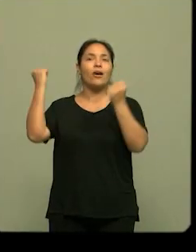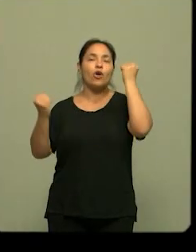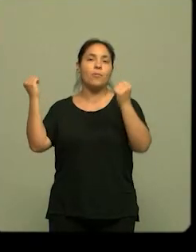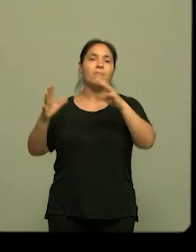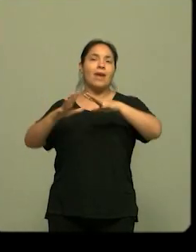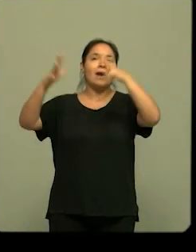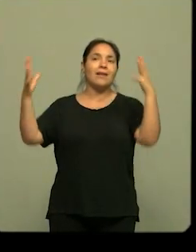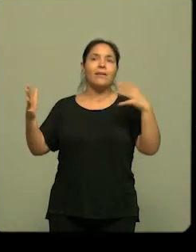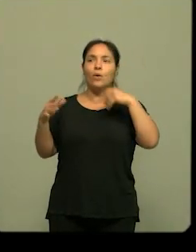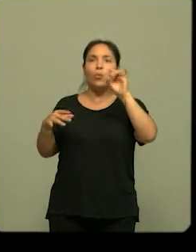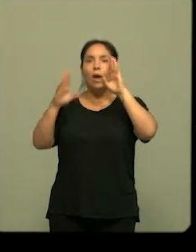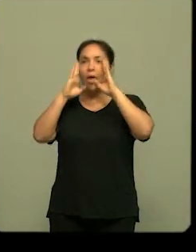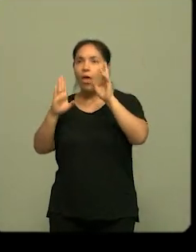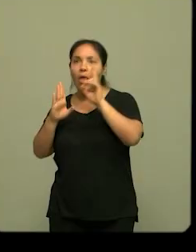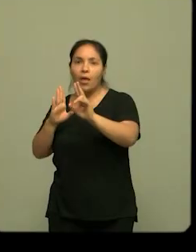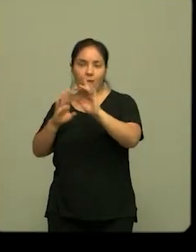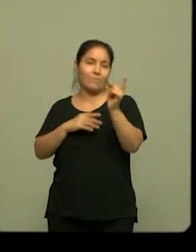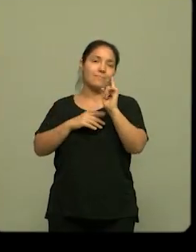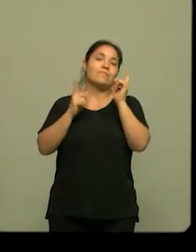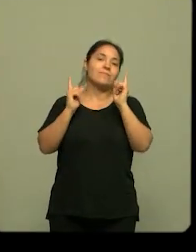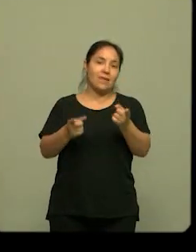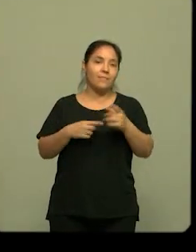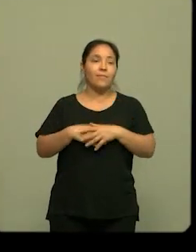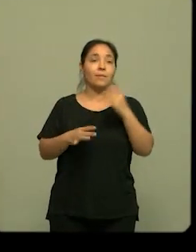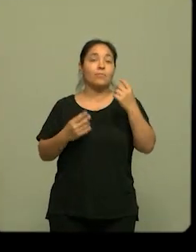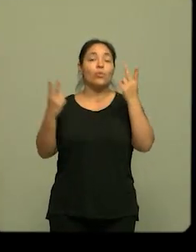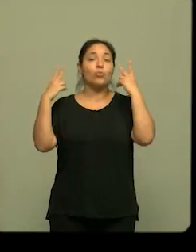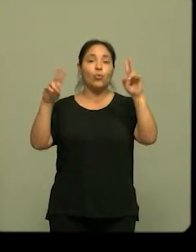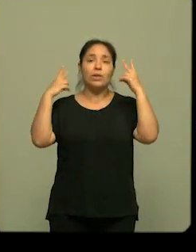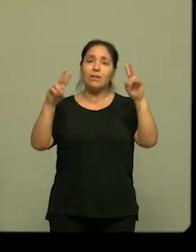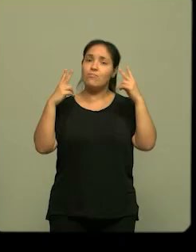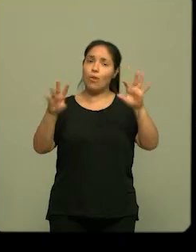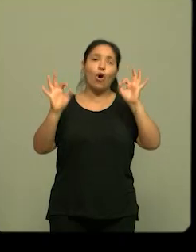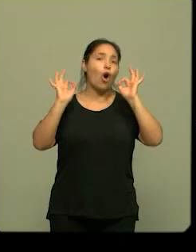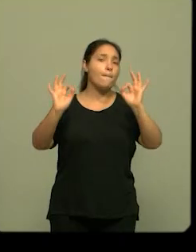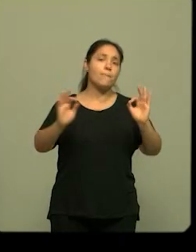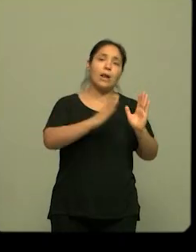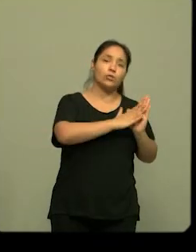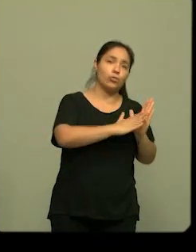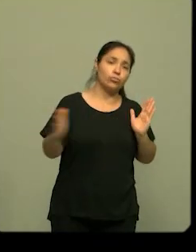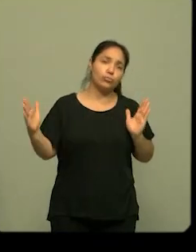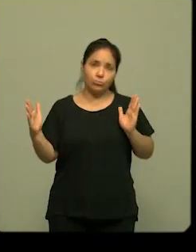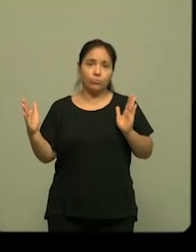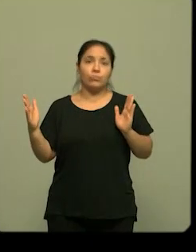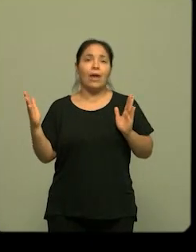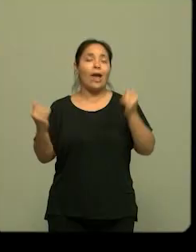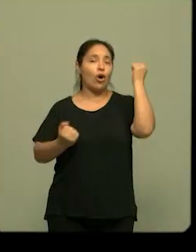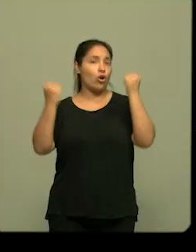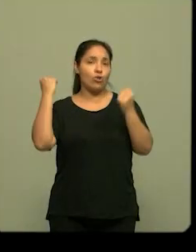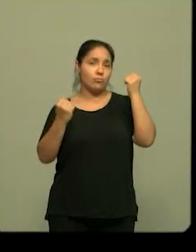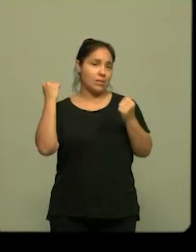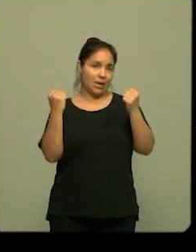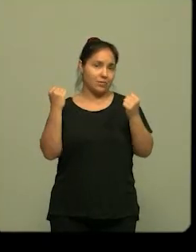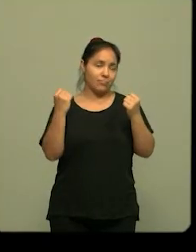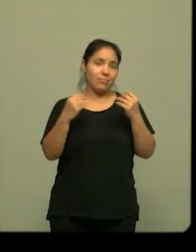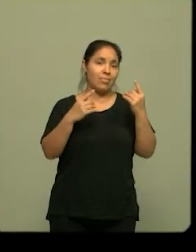que el turismo también es como un motor transversal que atraviesa varias actividades económicas, ¿no? Ujú.